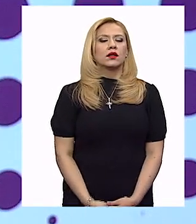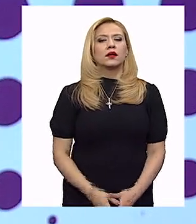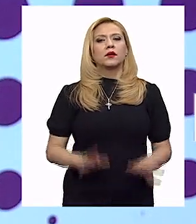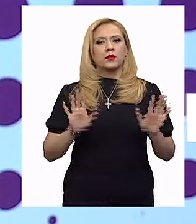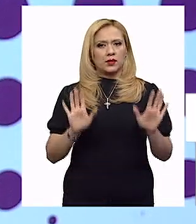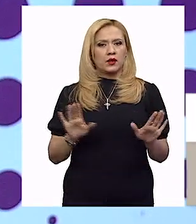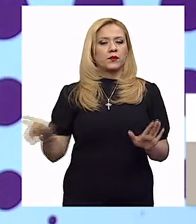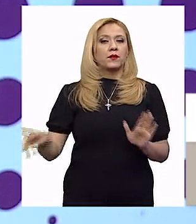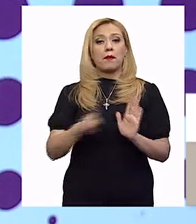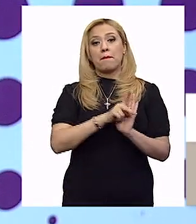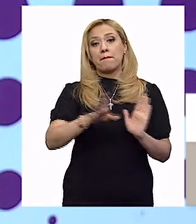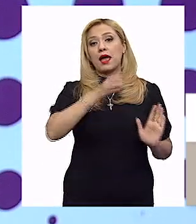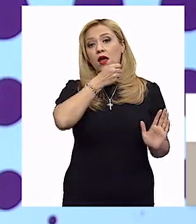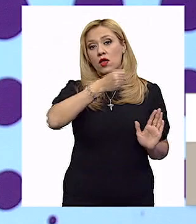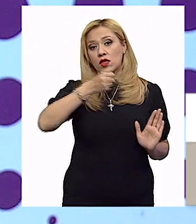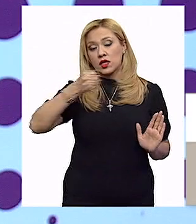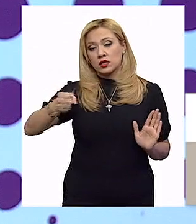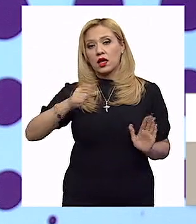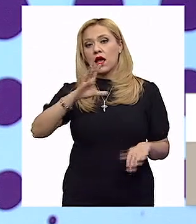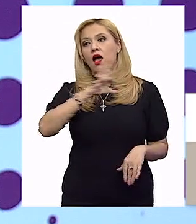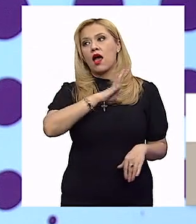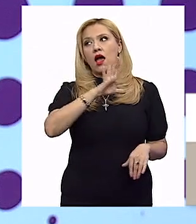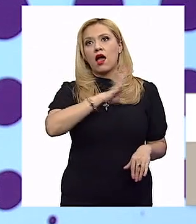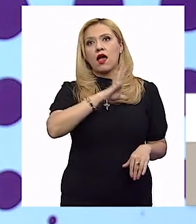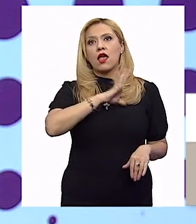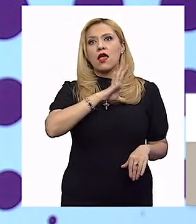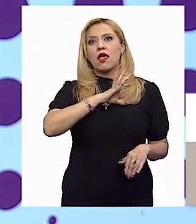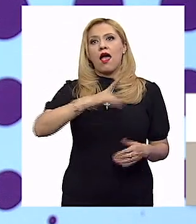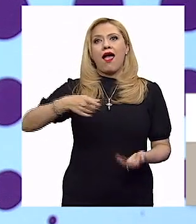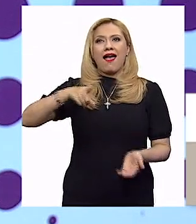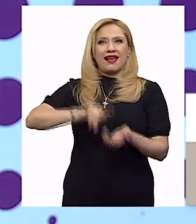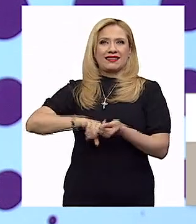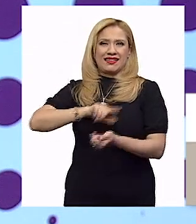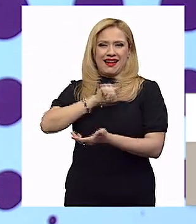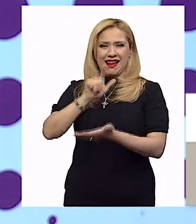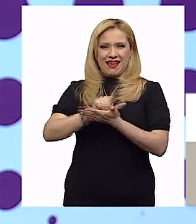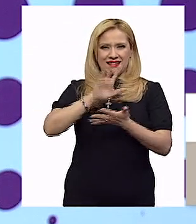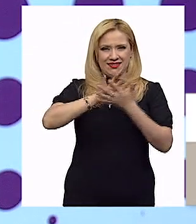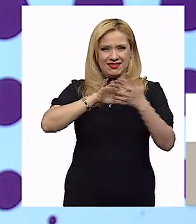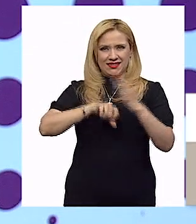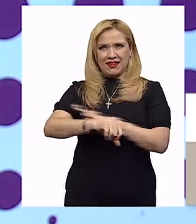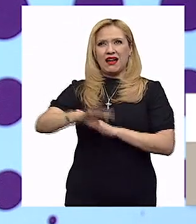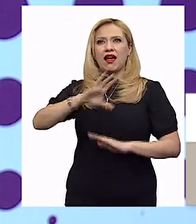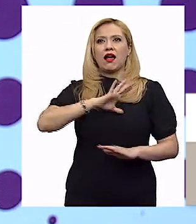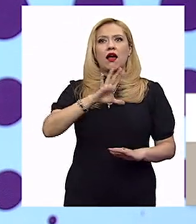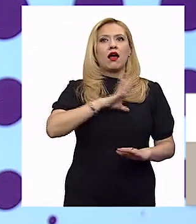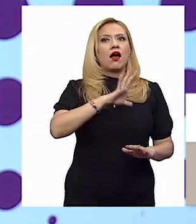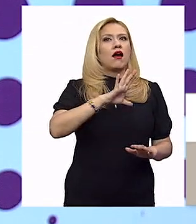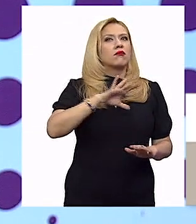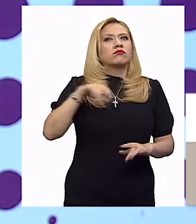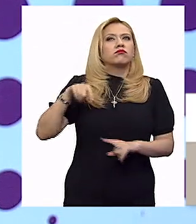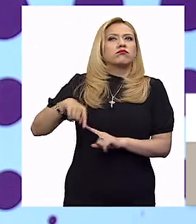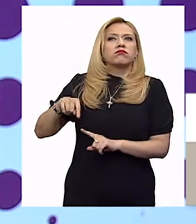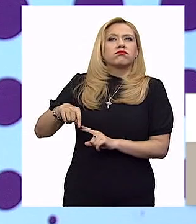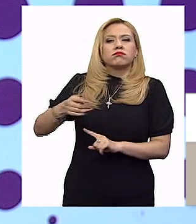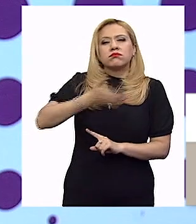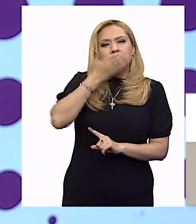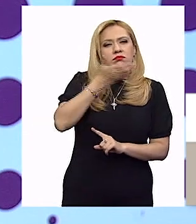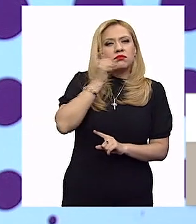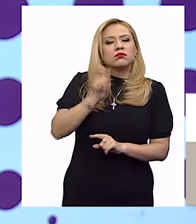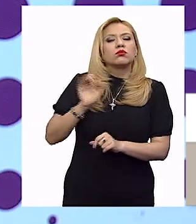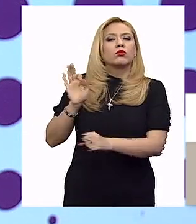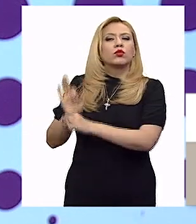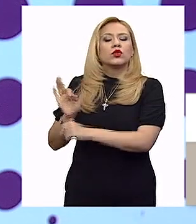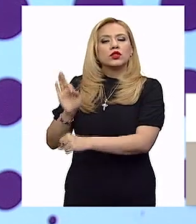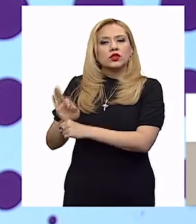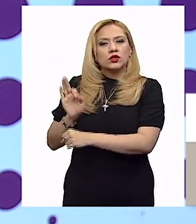los periodistas existe dentro de los códigos penales una medida muy clásica que se llama la protección a